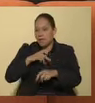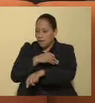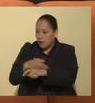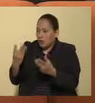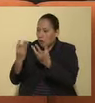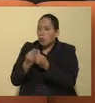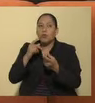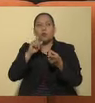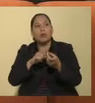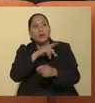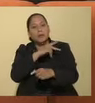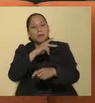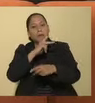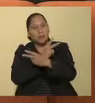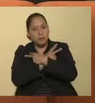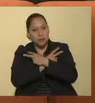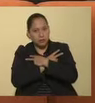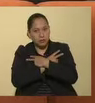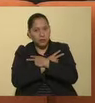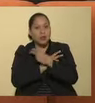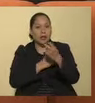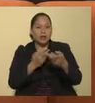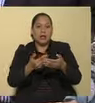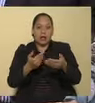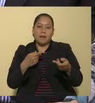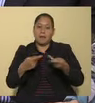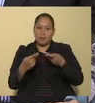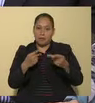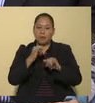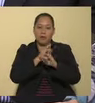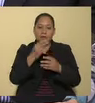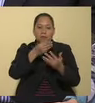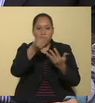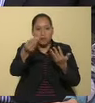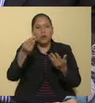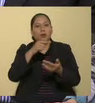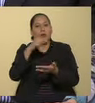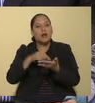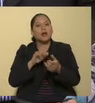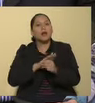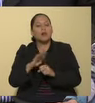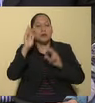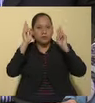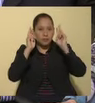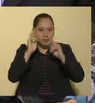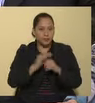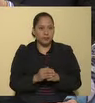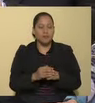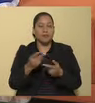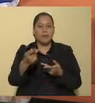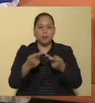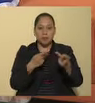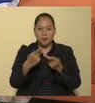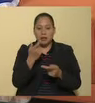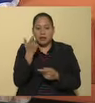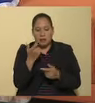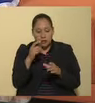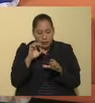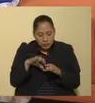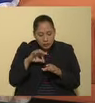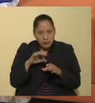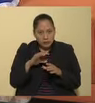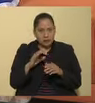que vacacionemos, y en función de eso, pues prepararnos con información del lugar que vamos a visitar, prepararnos con el presupuesto al